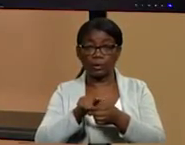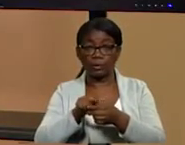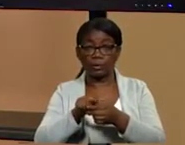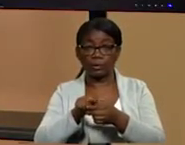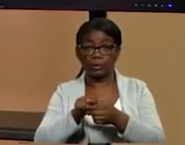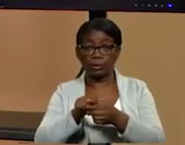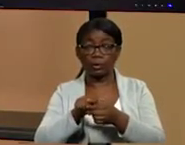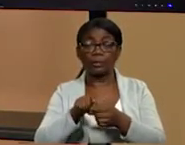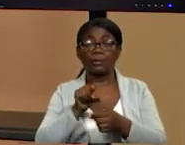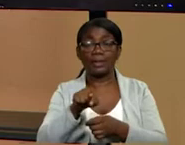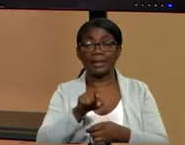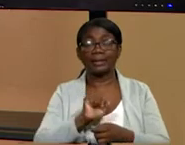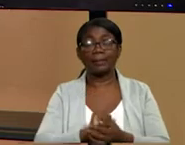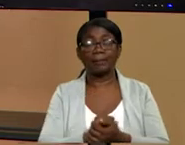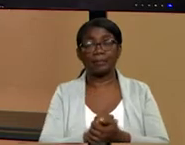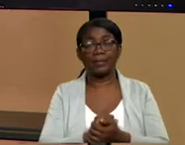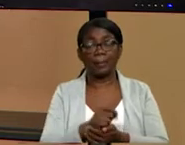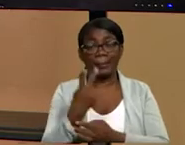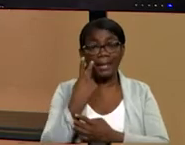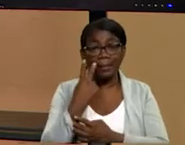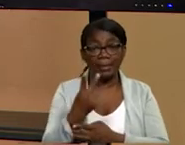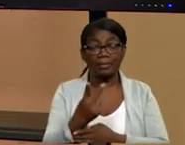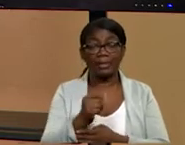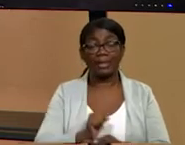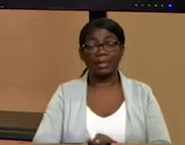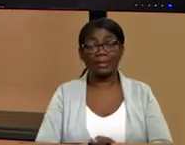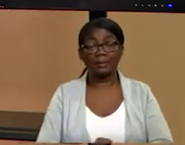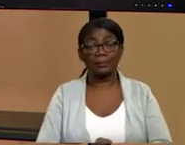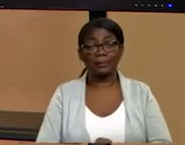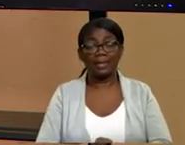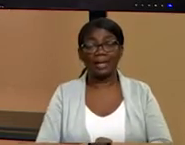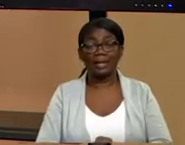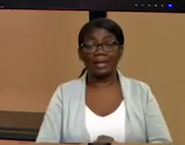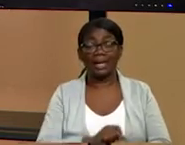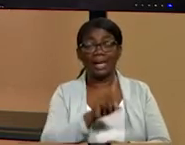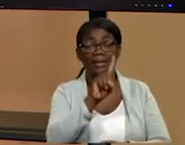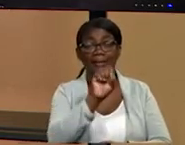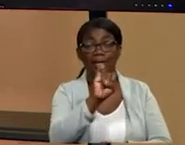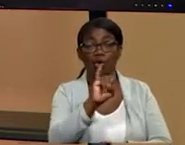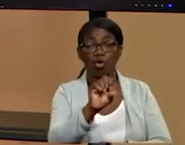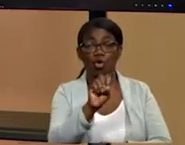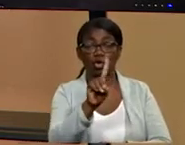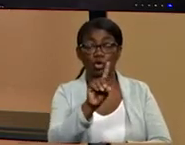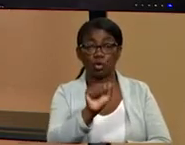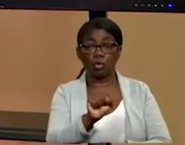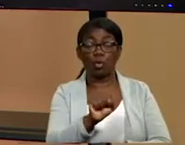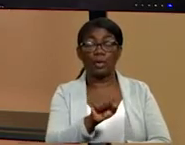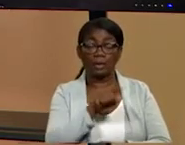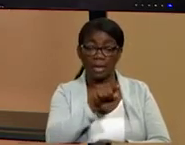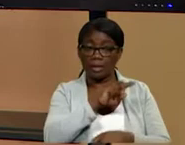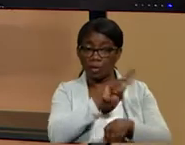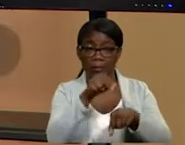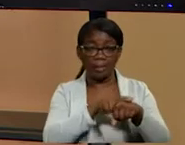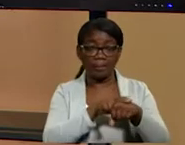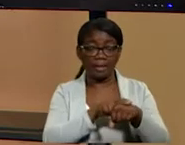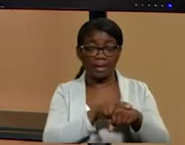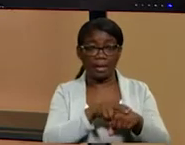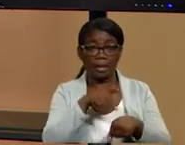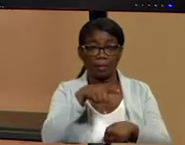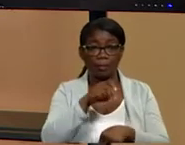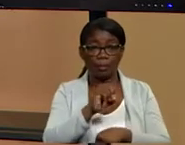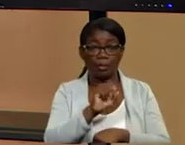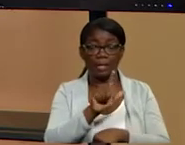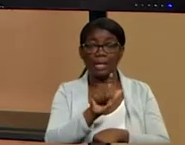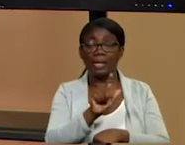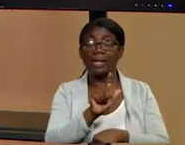en su multímetro. Para verificar que el diodo esté funcionando normalmente, lo polarizamos de manera directa, es